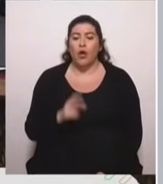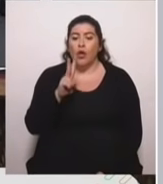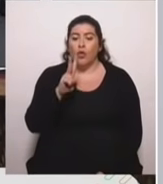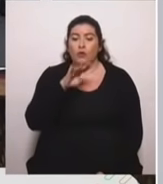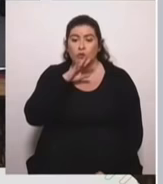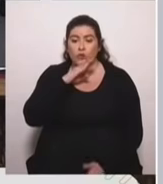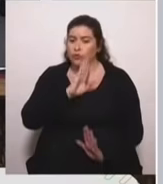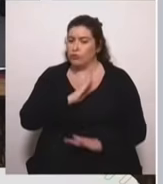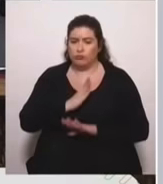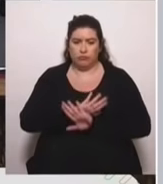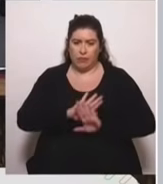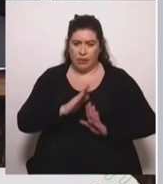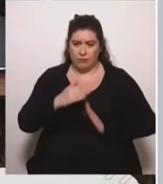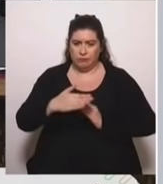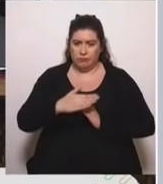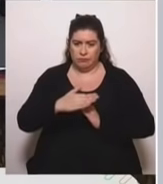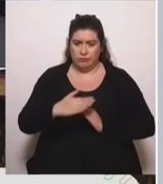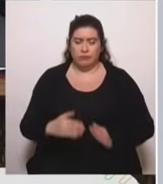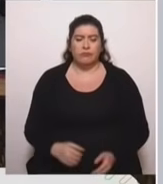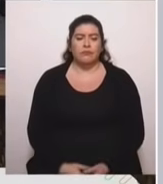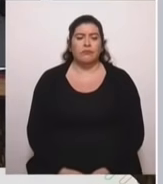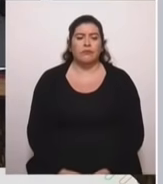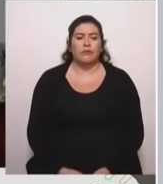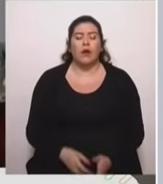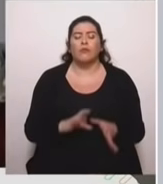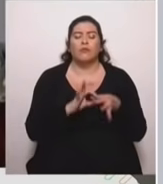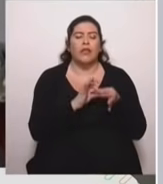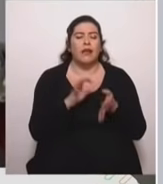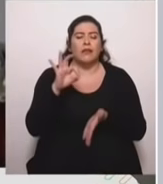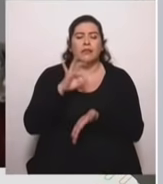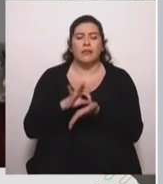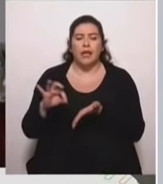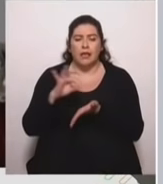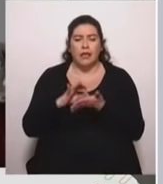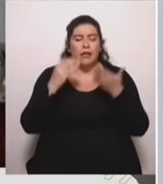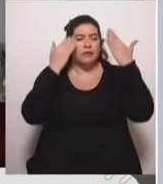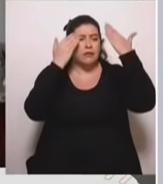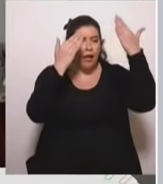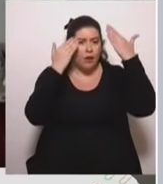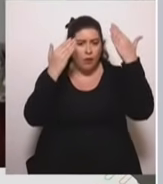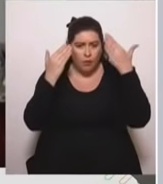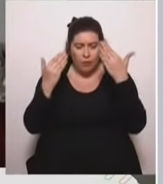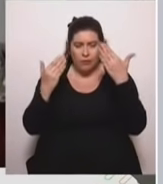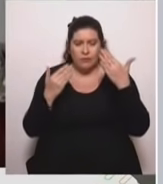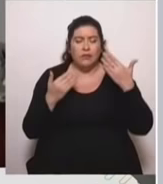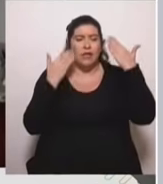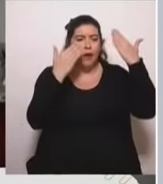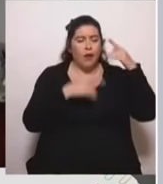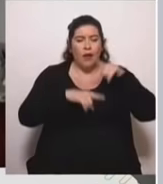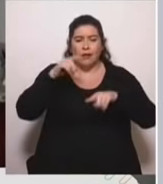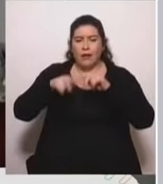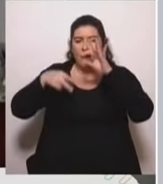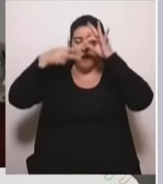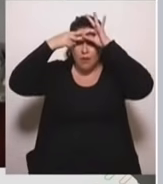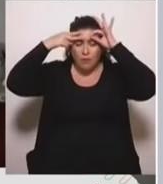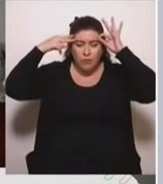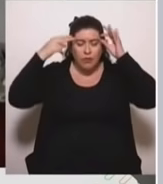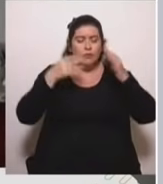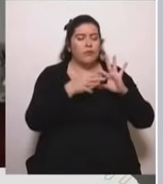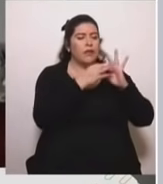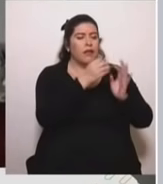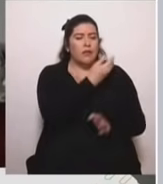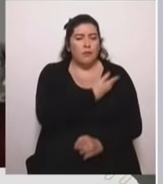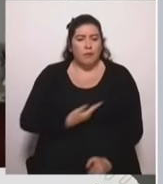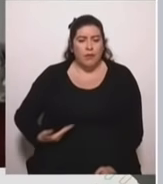ha producido sobre cada punto conste de una forma indudable. Vamos a ver hoy día qué va a ocurrir cuando, después de efectuarse